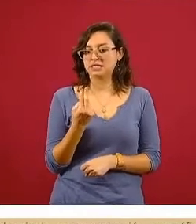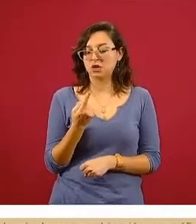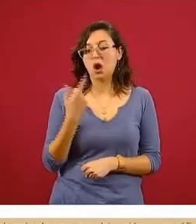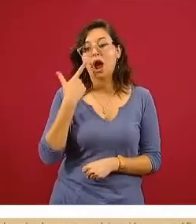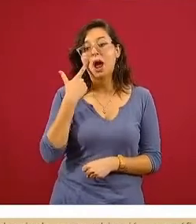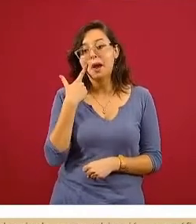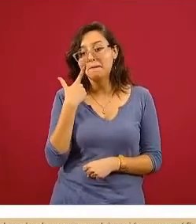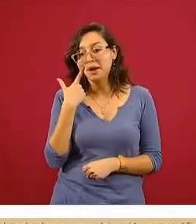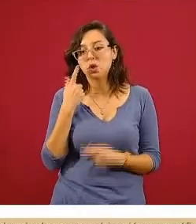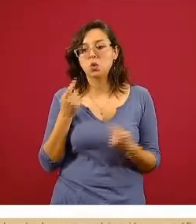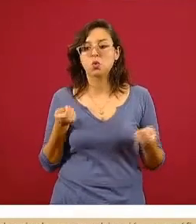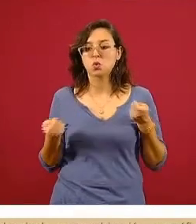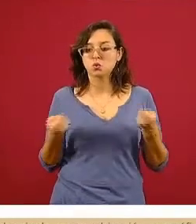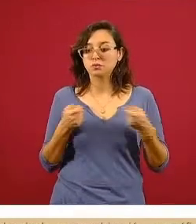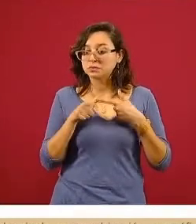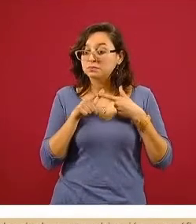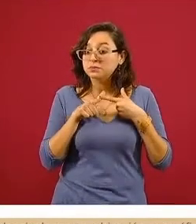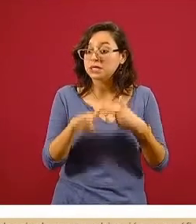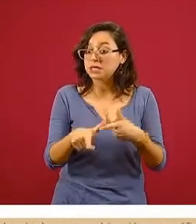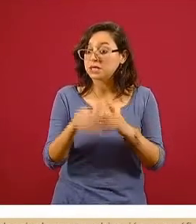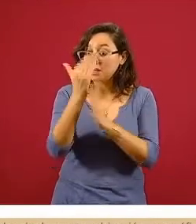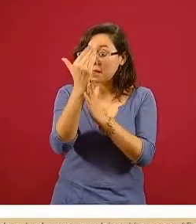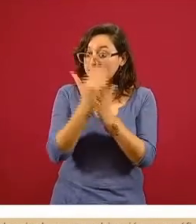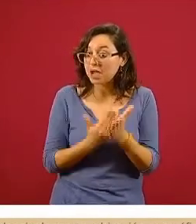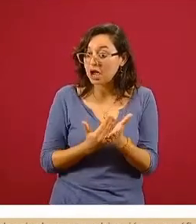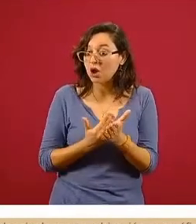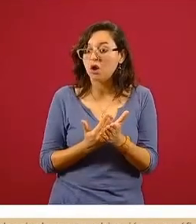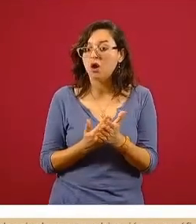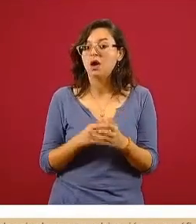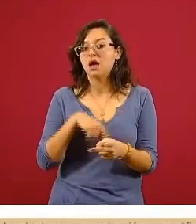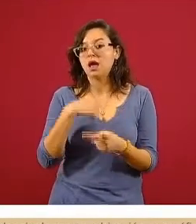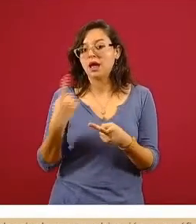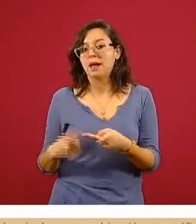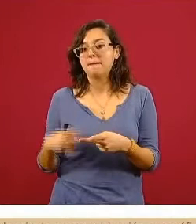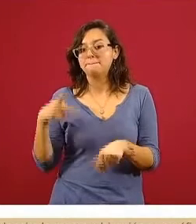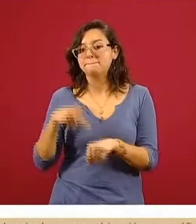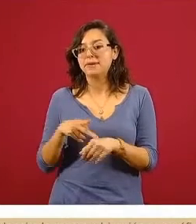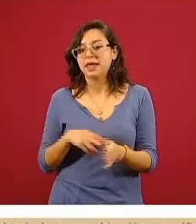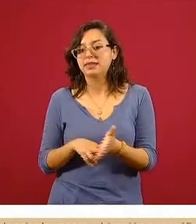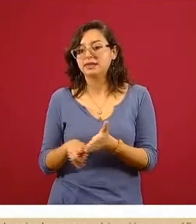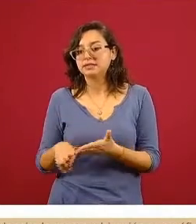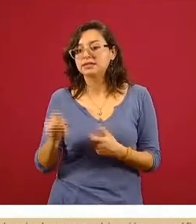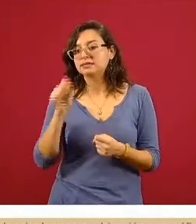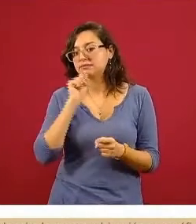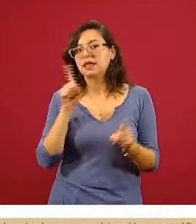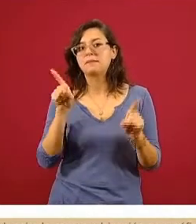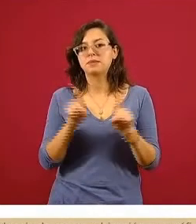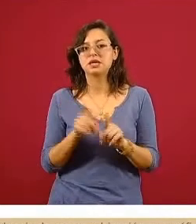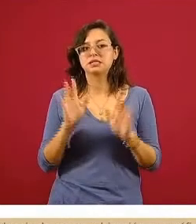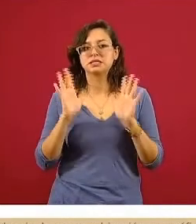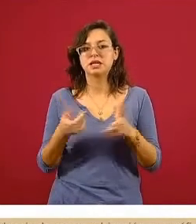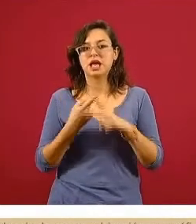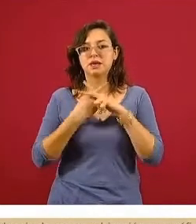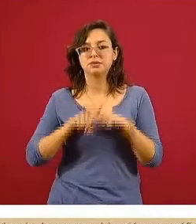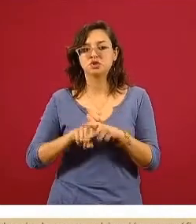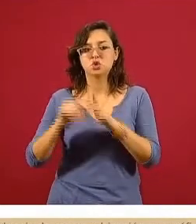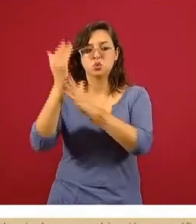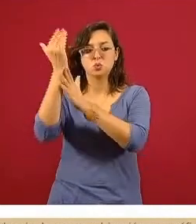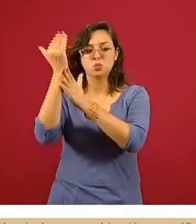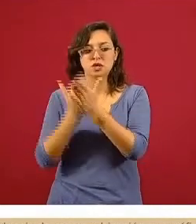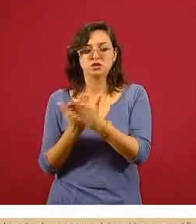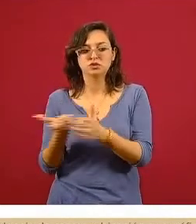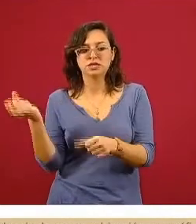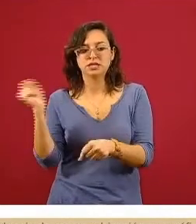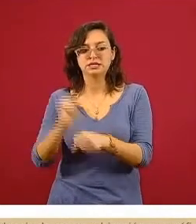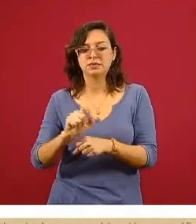tanto realmente se mantiene con esa caída. Y en el caso de Piedras Negras, también con una caída ligera en la semana 28, lo